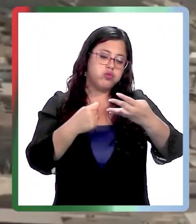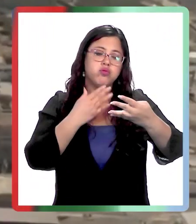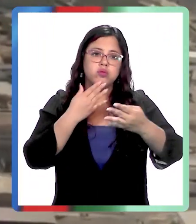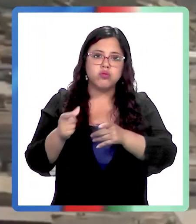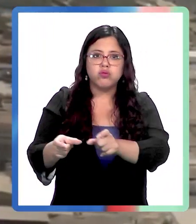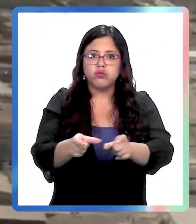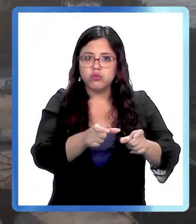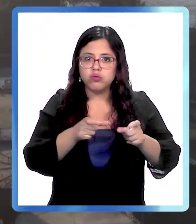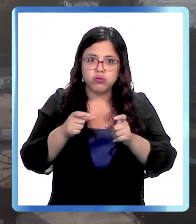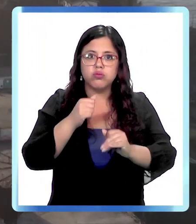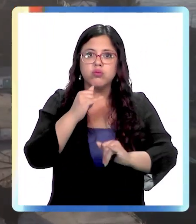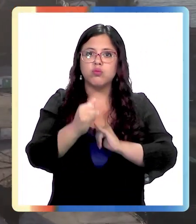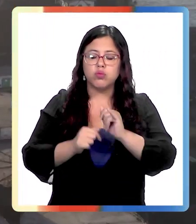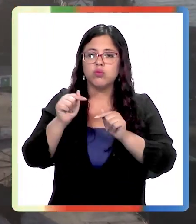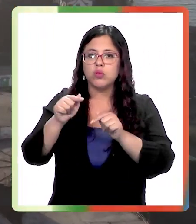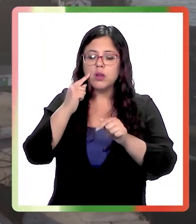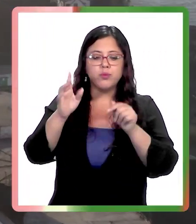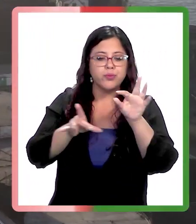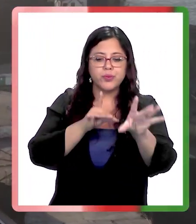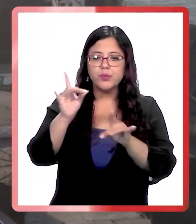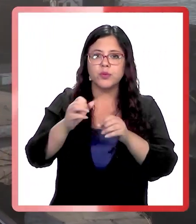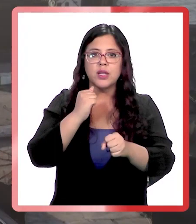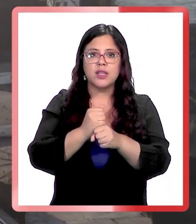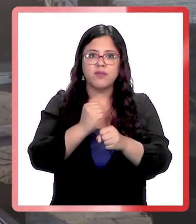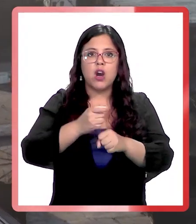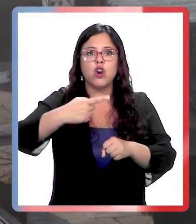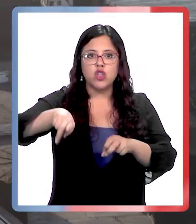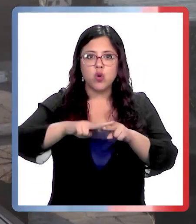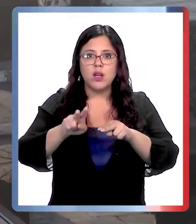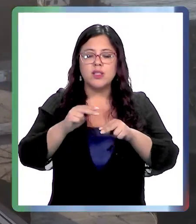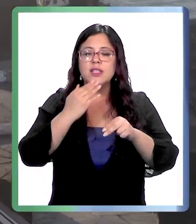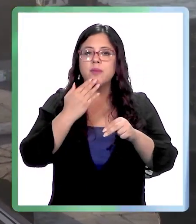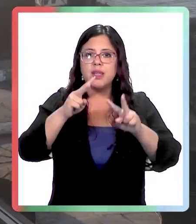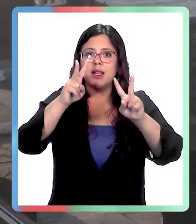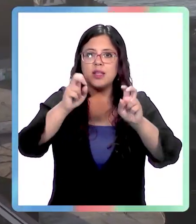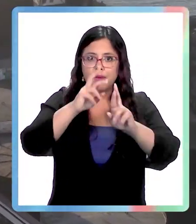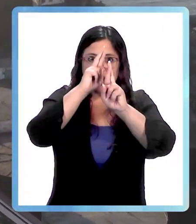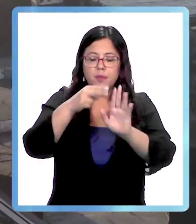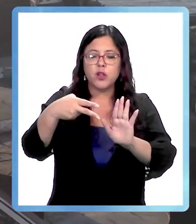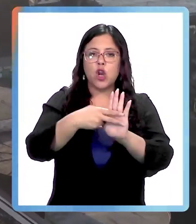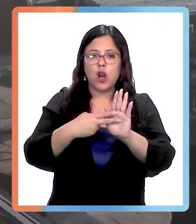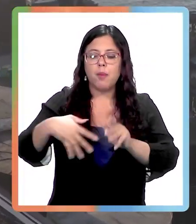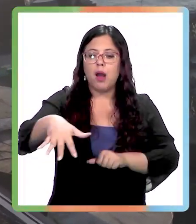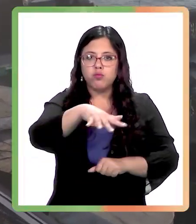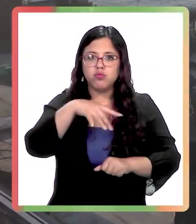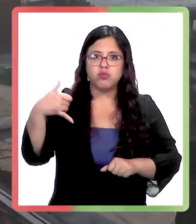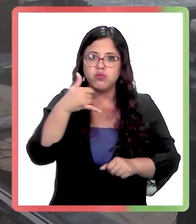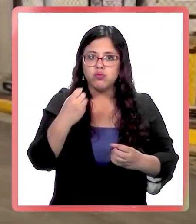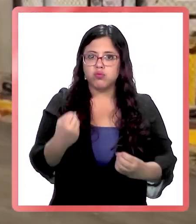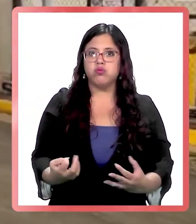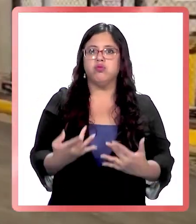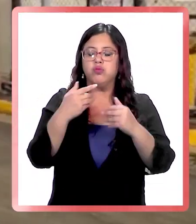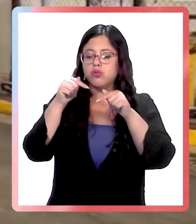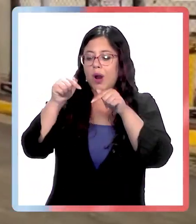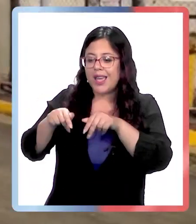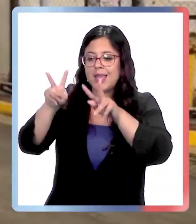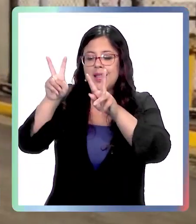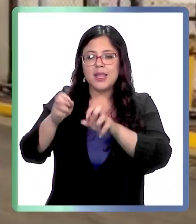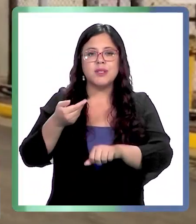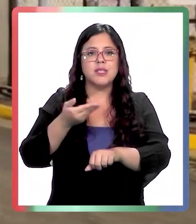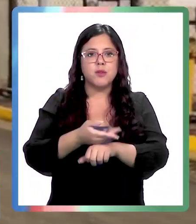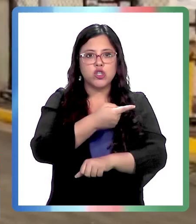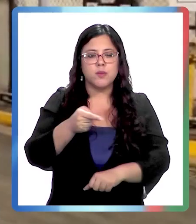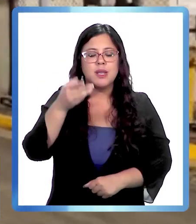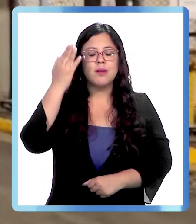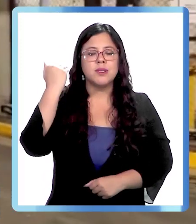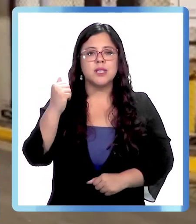documentales y un monitoreo continuo en línea, no identificando superaciones de emisiones de acuerdo a lo establecido. Esto, en conjunto con un requerimiento que se